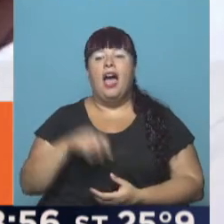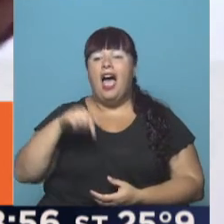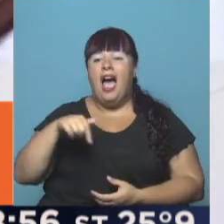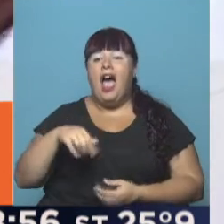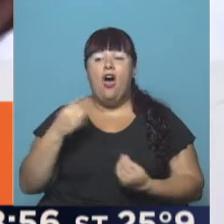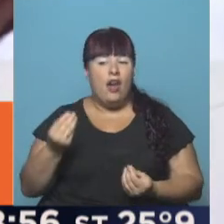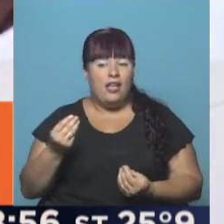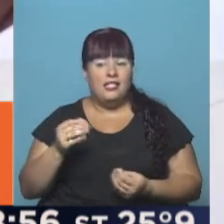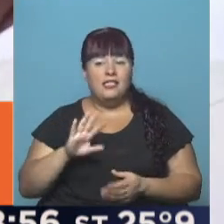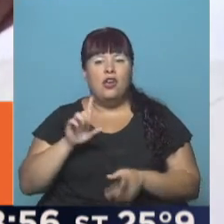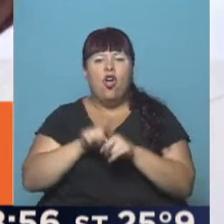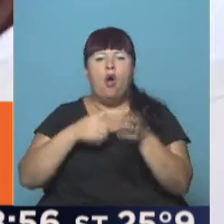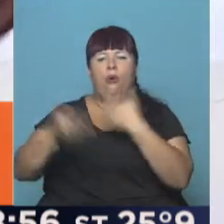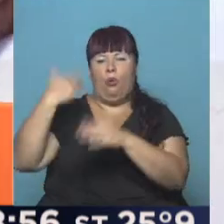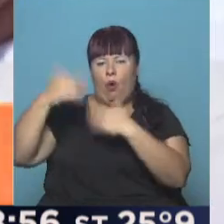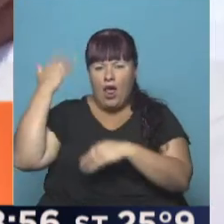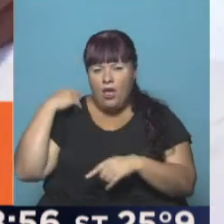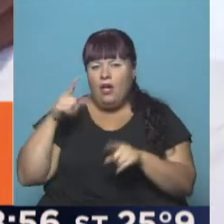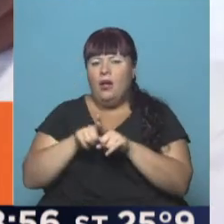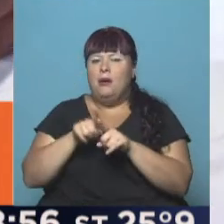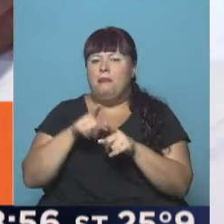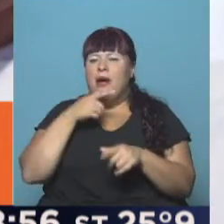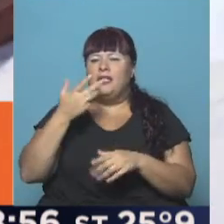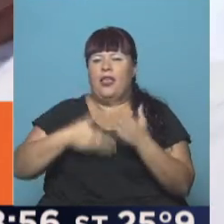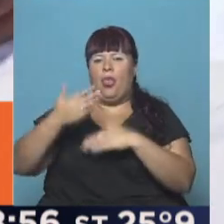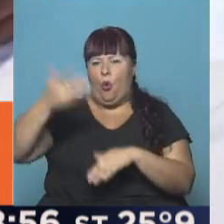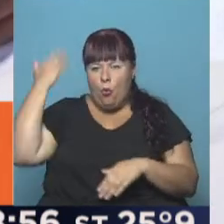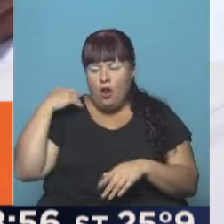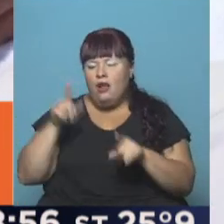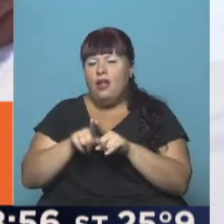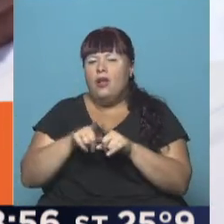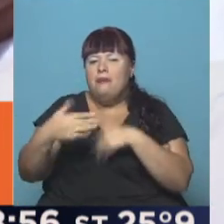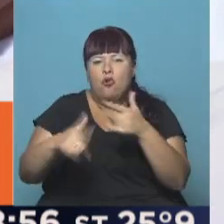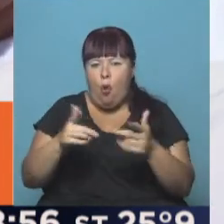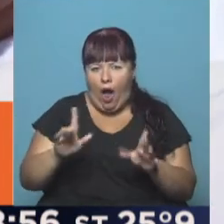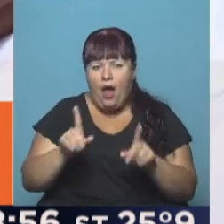más retroceder y dar un paso hacia atrás. Entonces